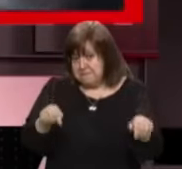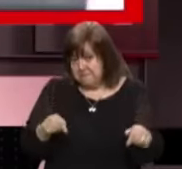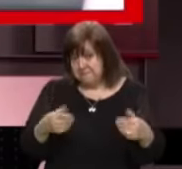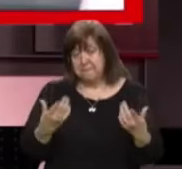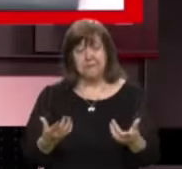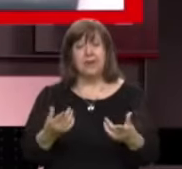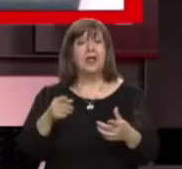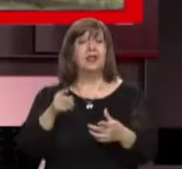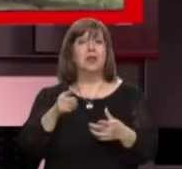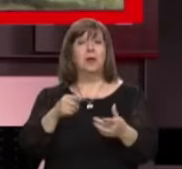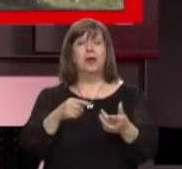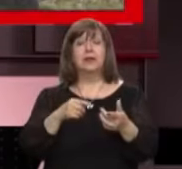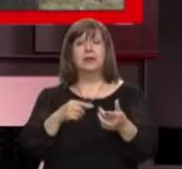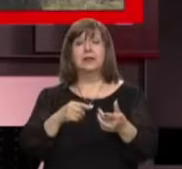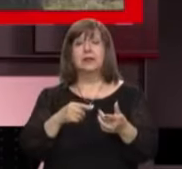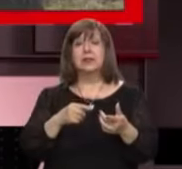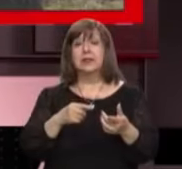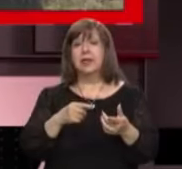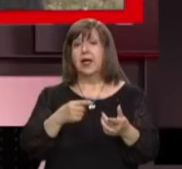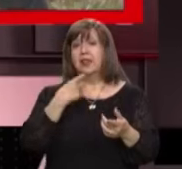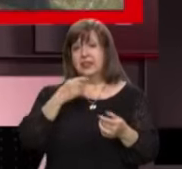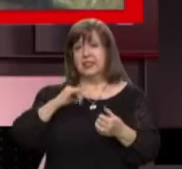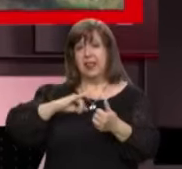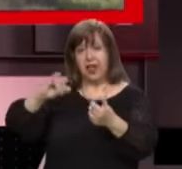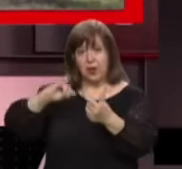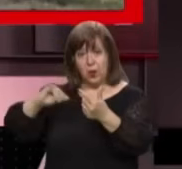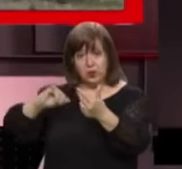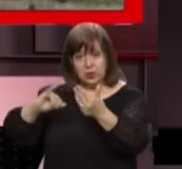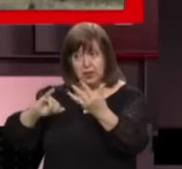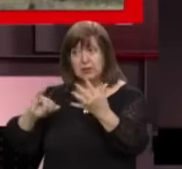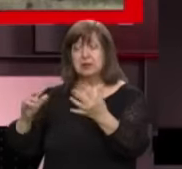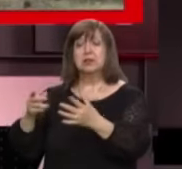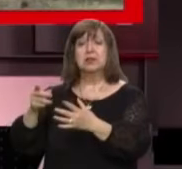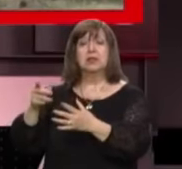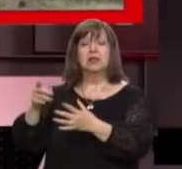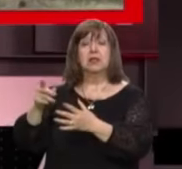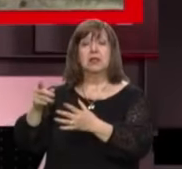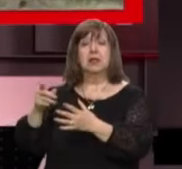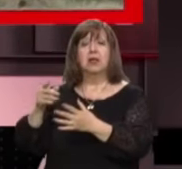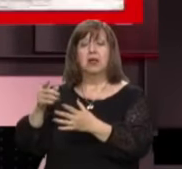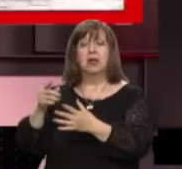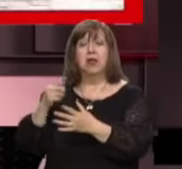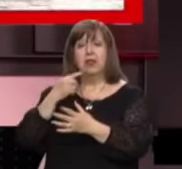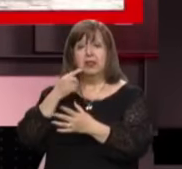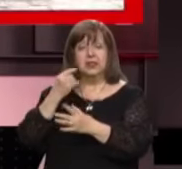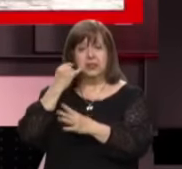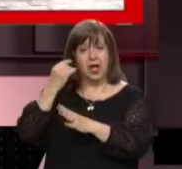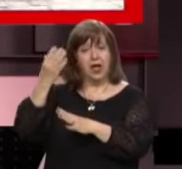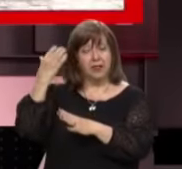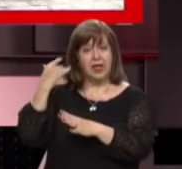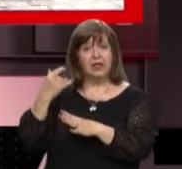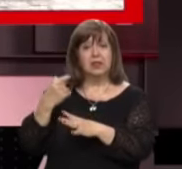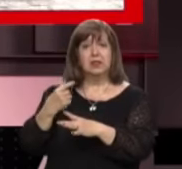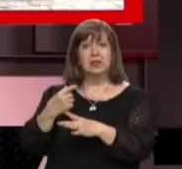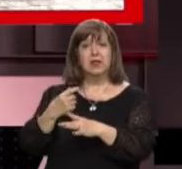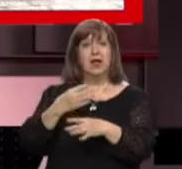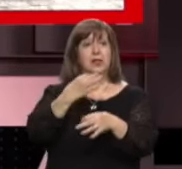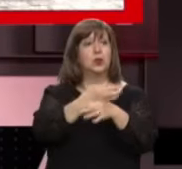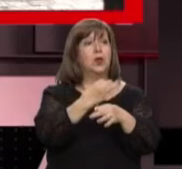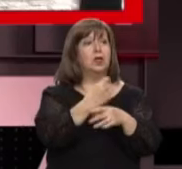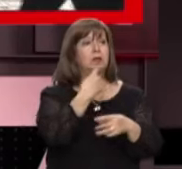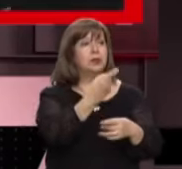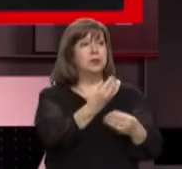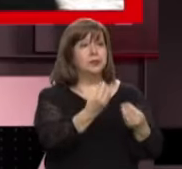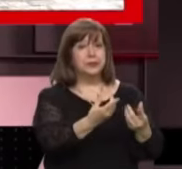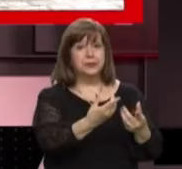También resaltar que, bueno, esta serie de denuncias y demás se contextualiza en un momento donde me expresa la institución que